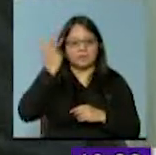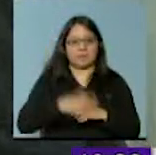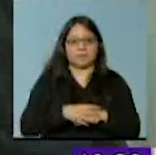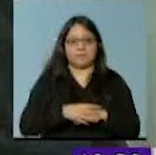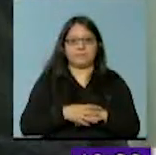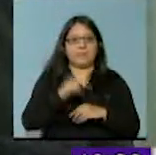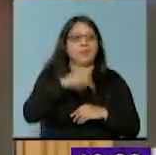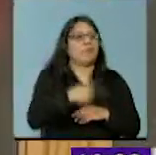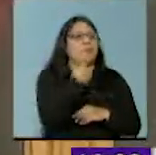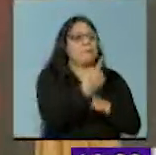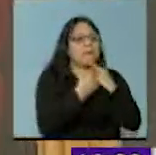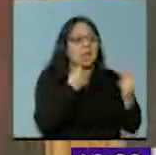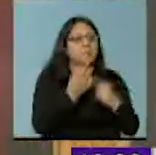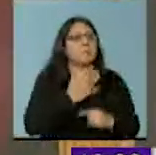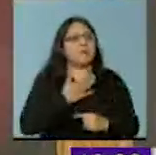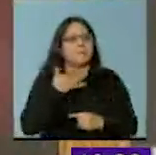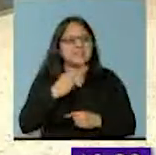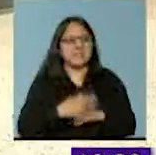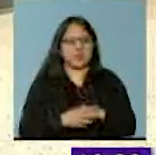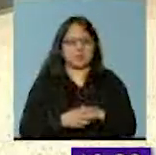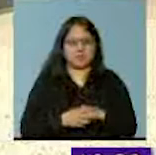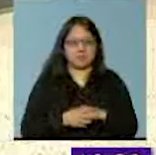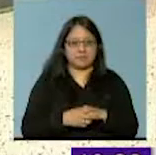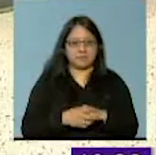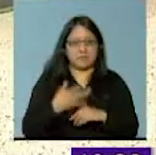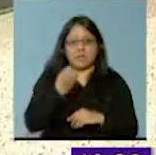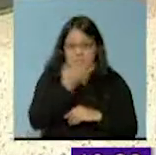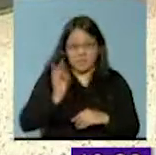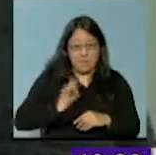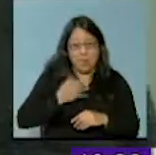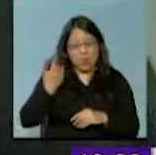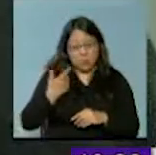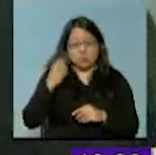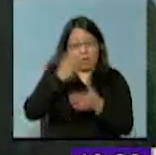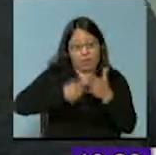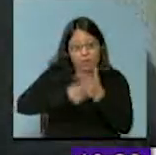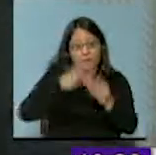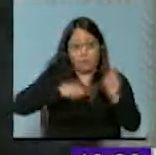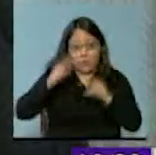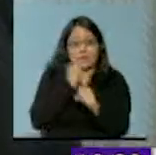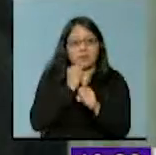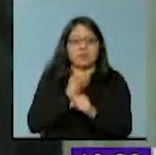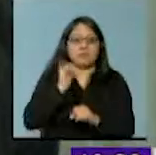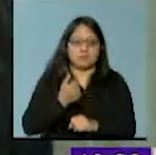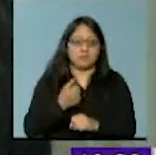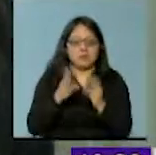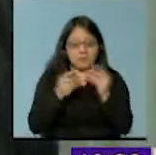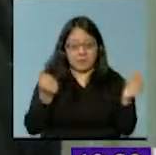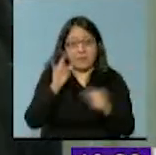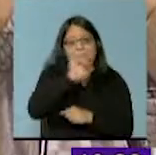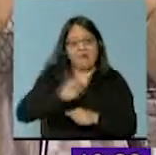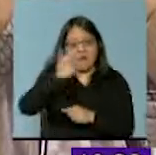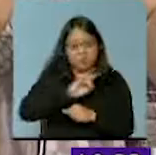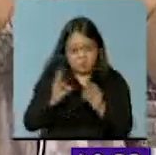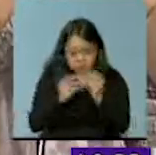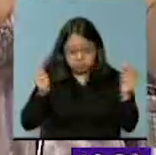para mis hijos. ¿Hace mucho que quieren trabajar sus hijos? Sí. Y no consiguen, terminó la carrera en la facultad y no consiguen.